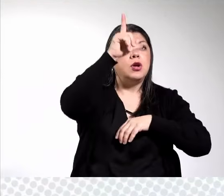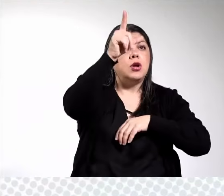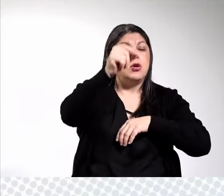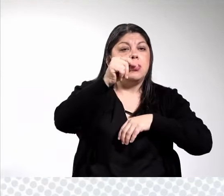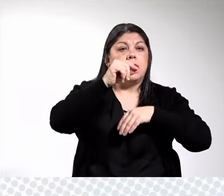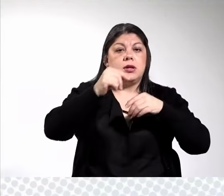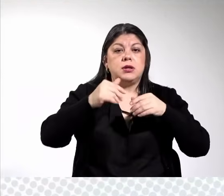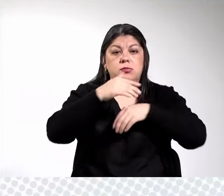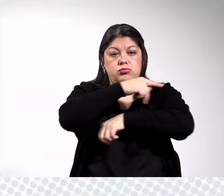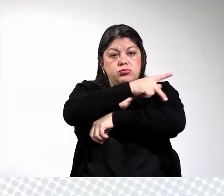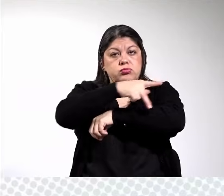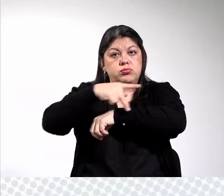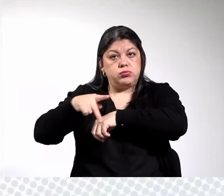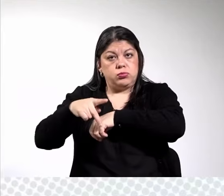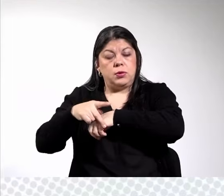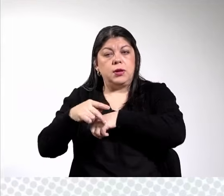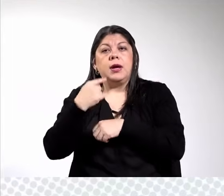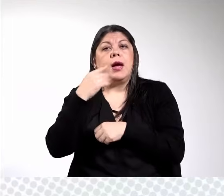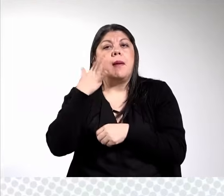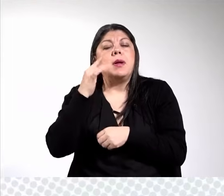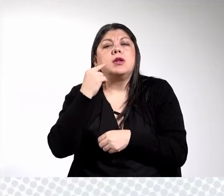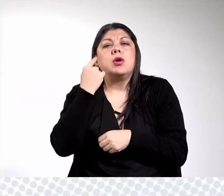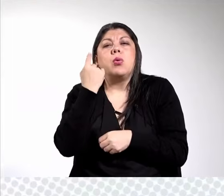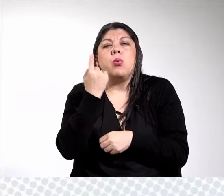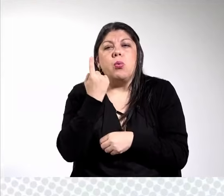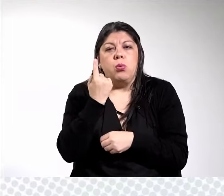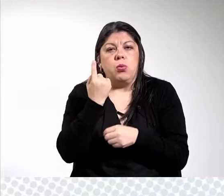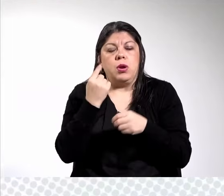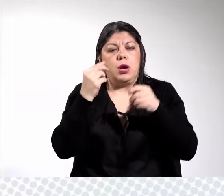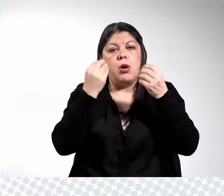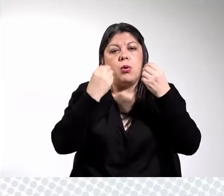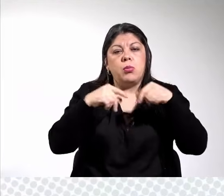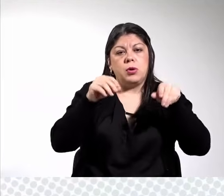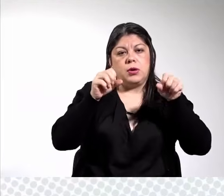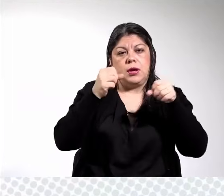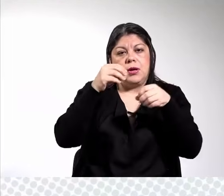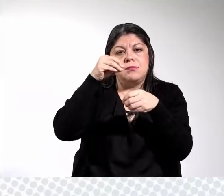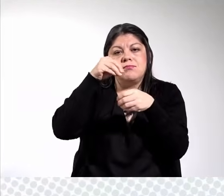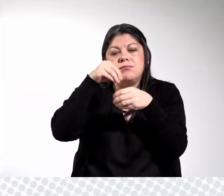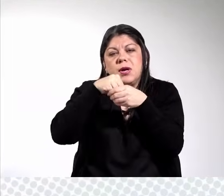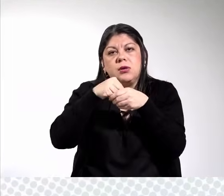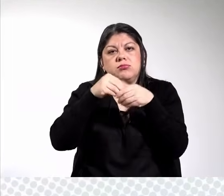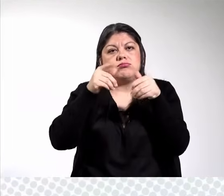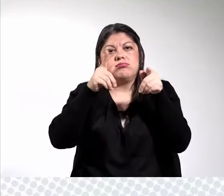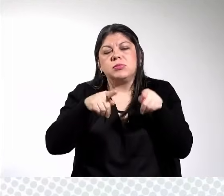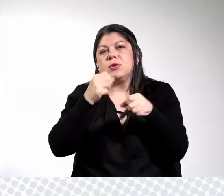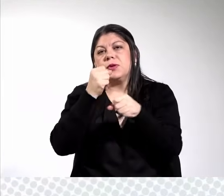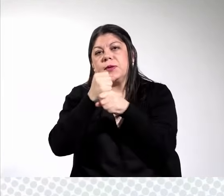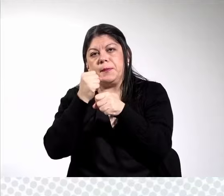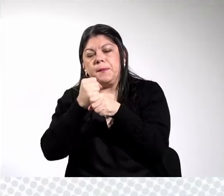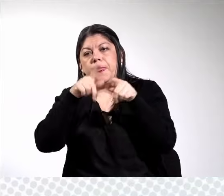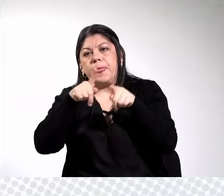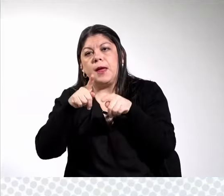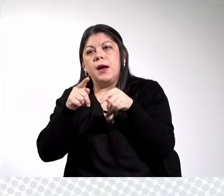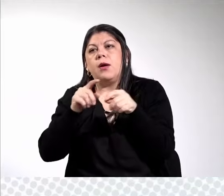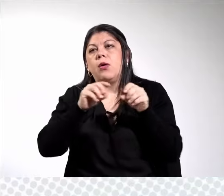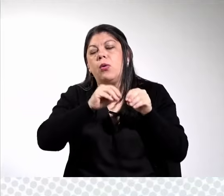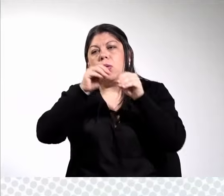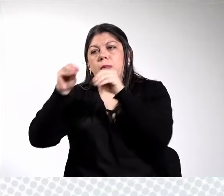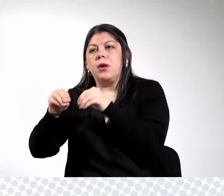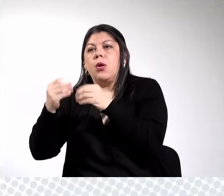costeras pareciera que tienen como única oportunidad, entre comillas, para muchas personas, la de emigrar